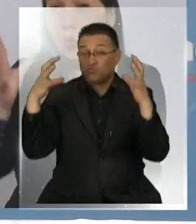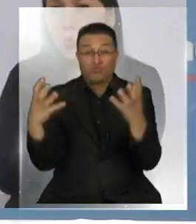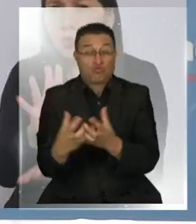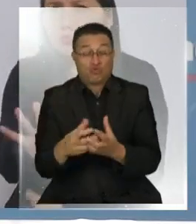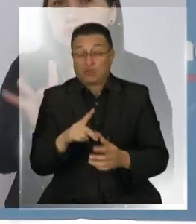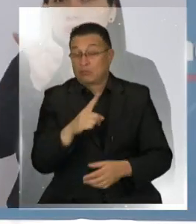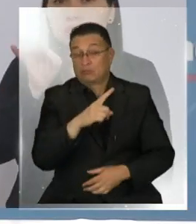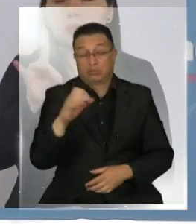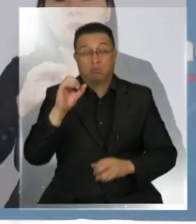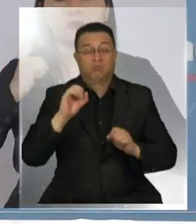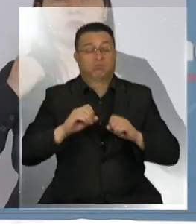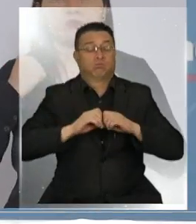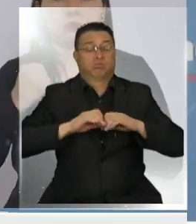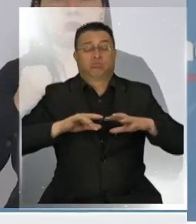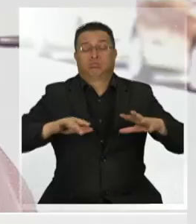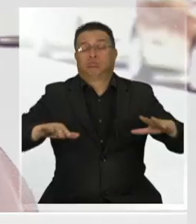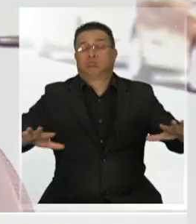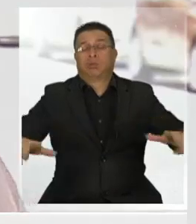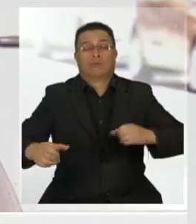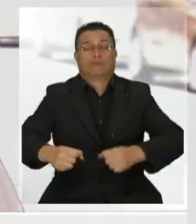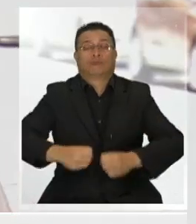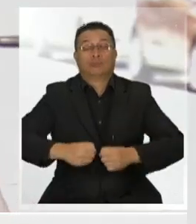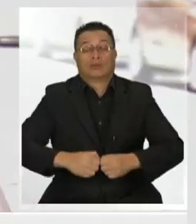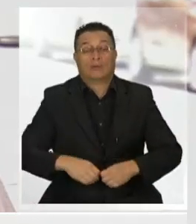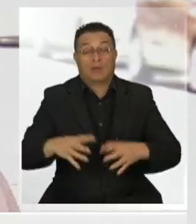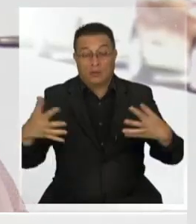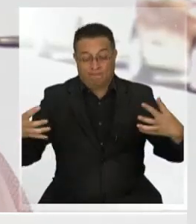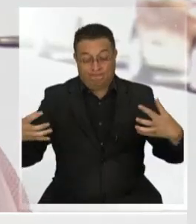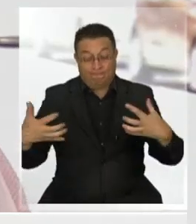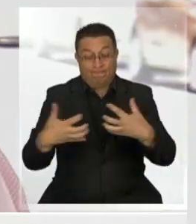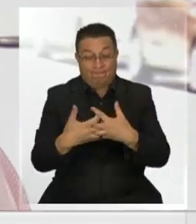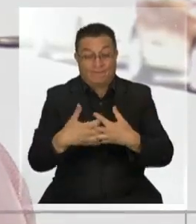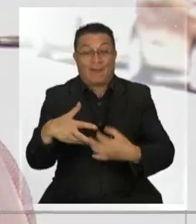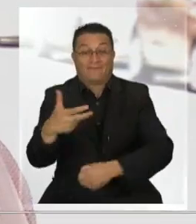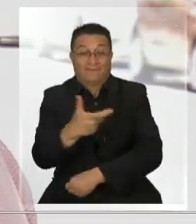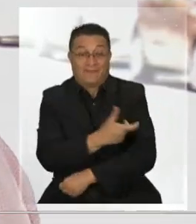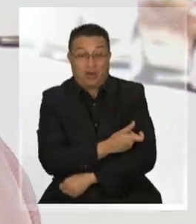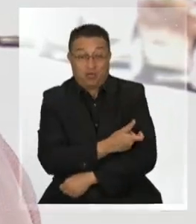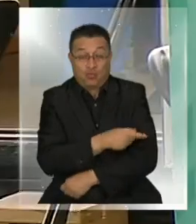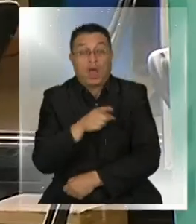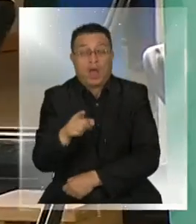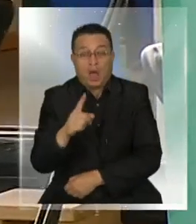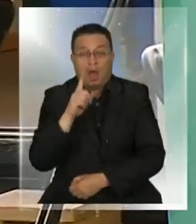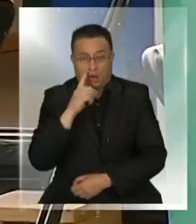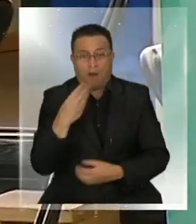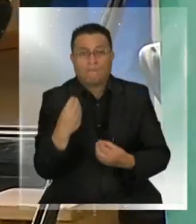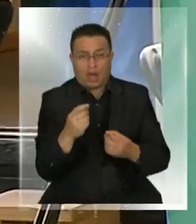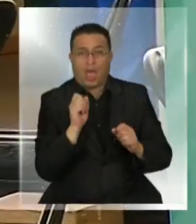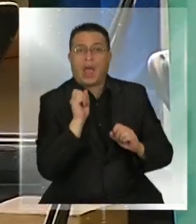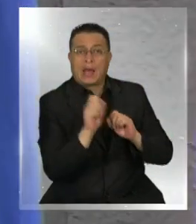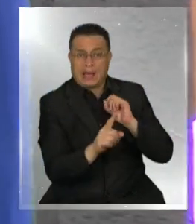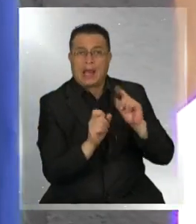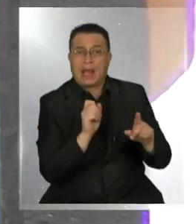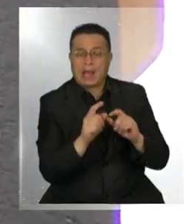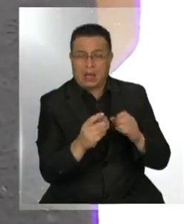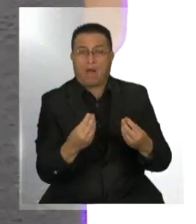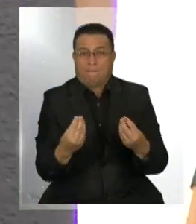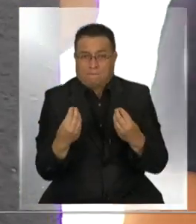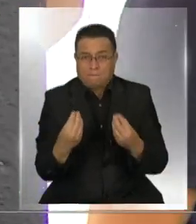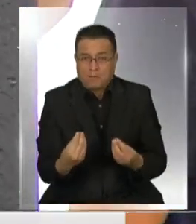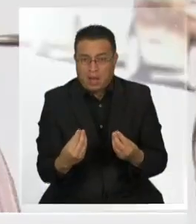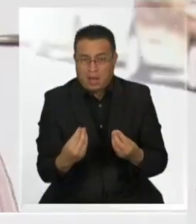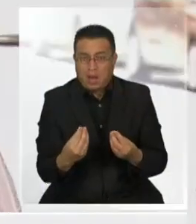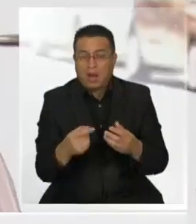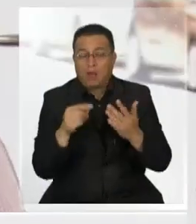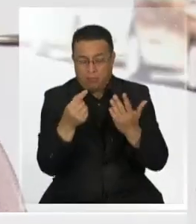una alta cobertura de vacunación. La combinación también de vacunas está demostrando una muy buena respuesta inmune. Lo ideal sería